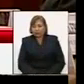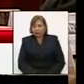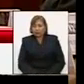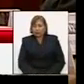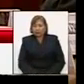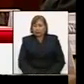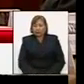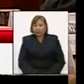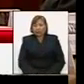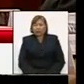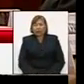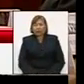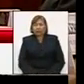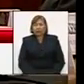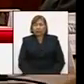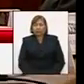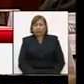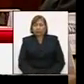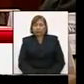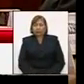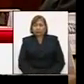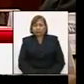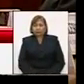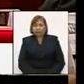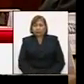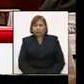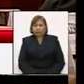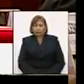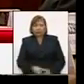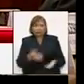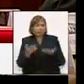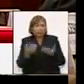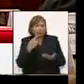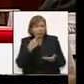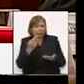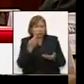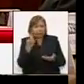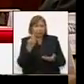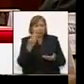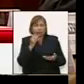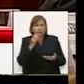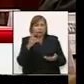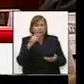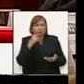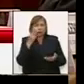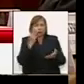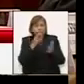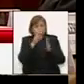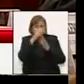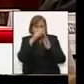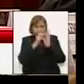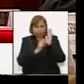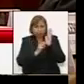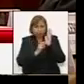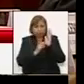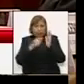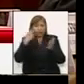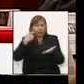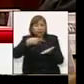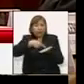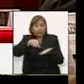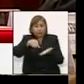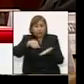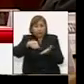Ya. Y dígame, y hay un solo plan de operaciones, ¿cierto? Hay un plan de operaciones y una orden de